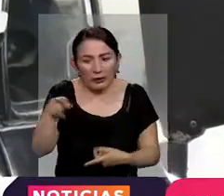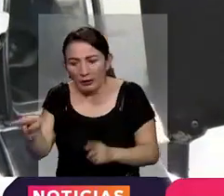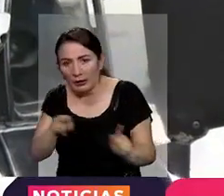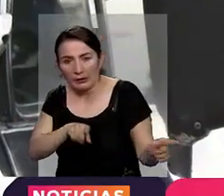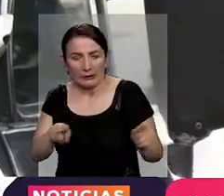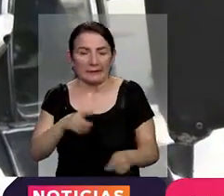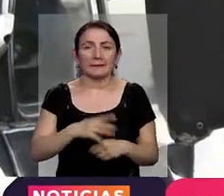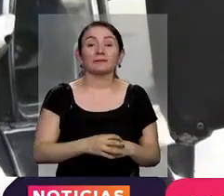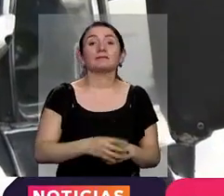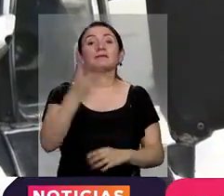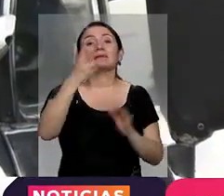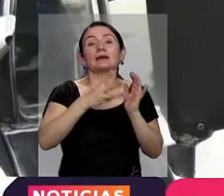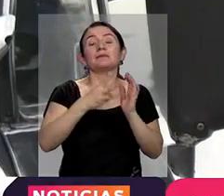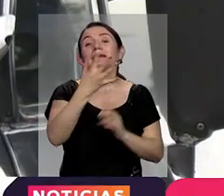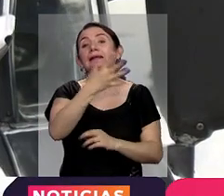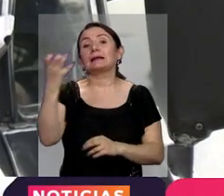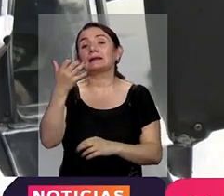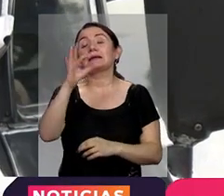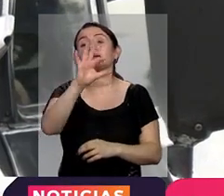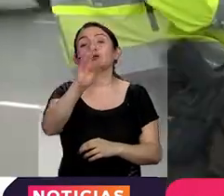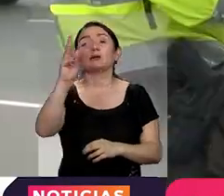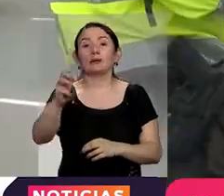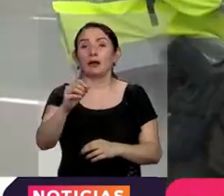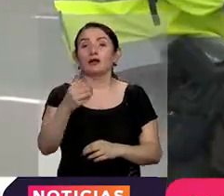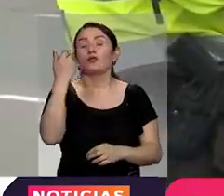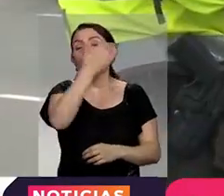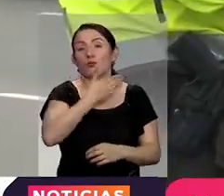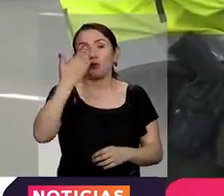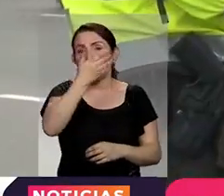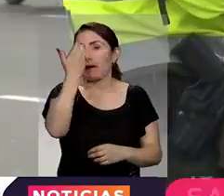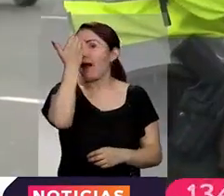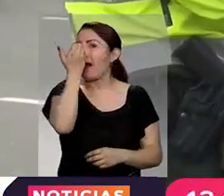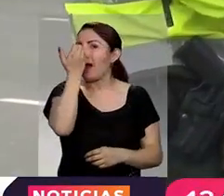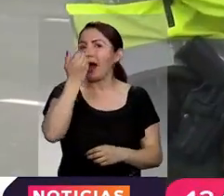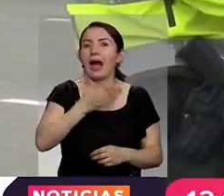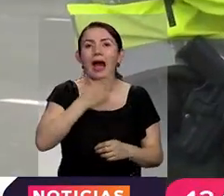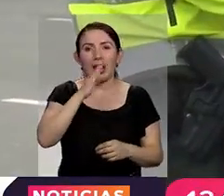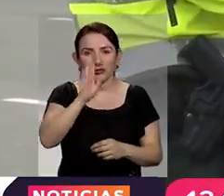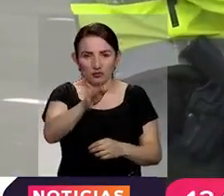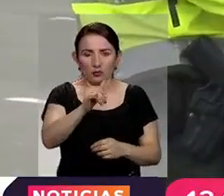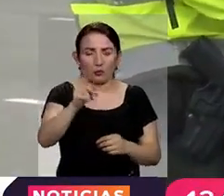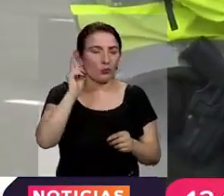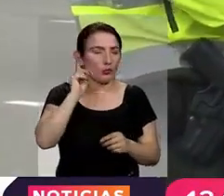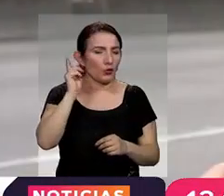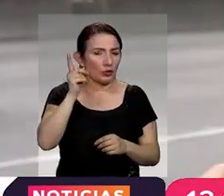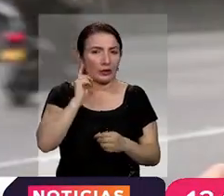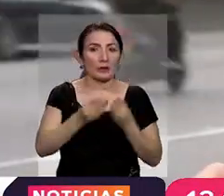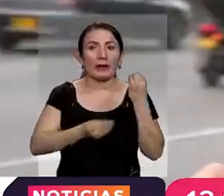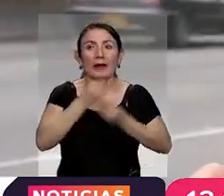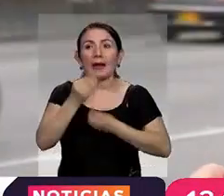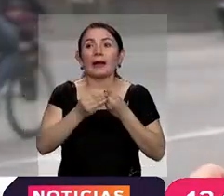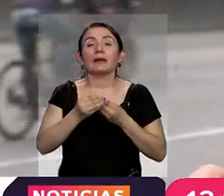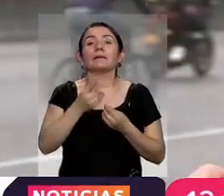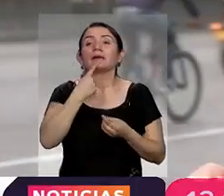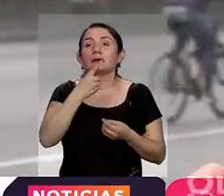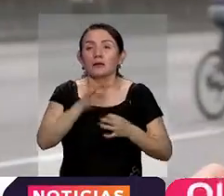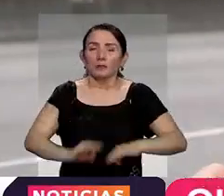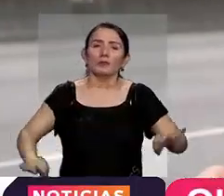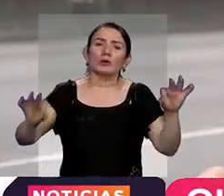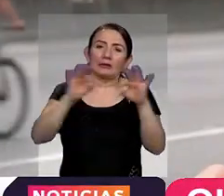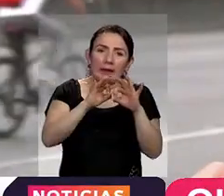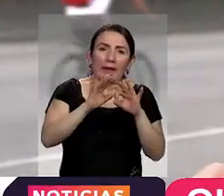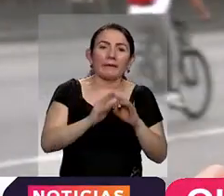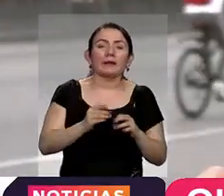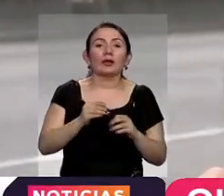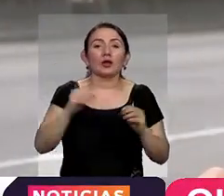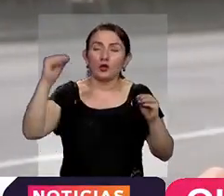han realizado 3.558 pruebas de embriaguez en diciembre, 134 con resultado positivo. La Circunvalar de la Prosperidad, como es las vías